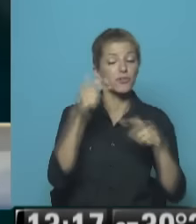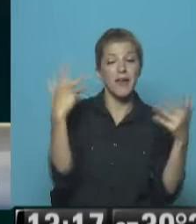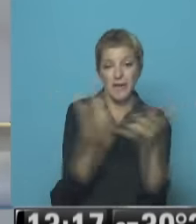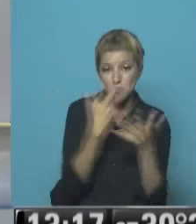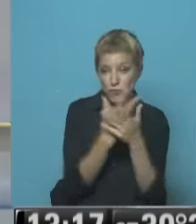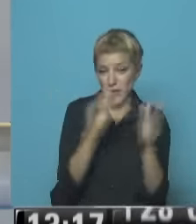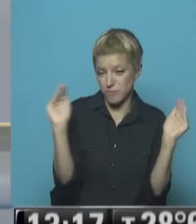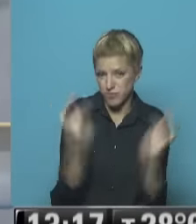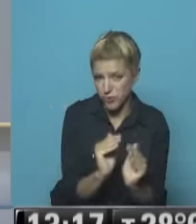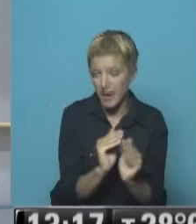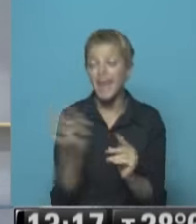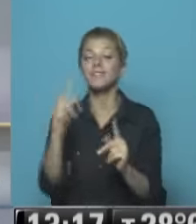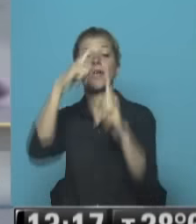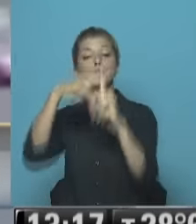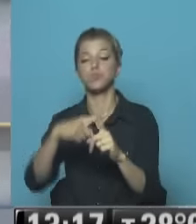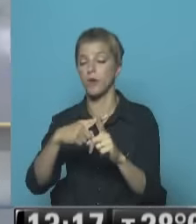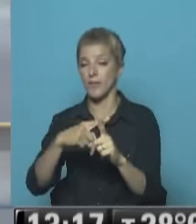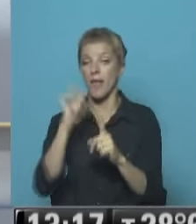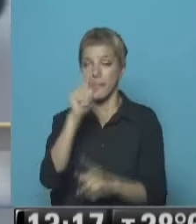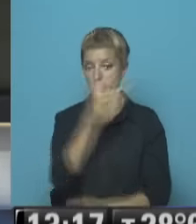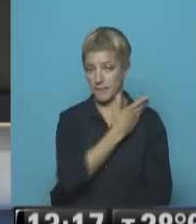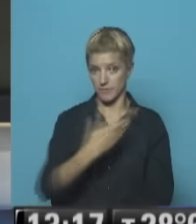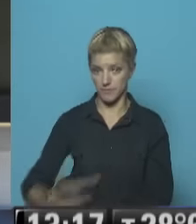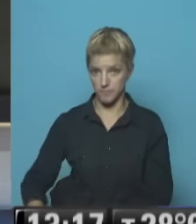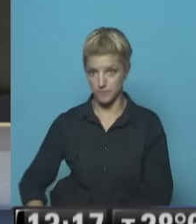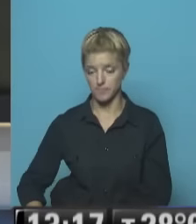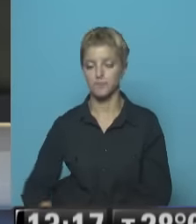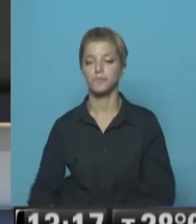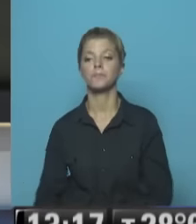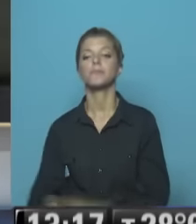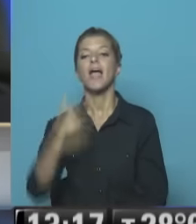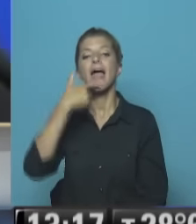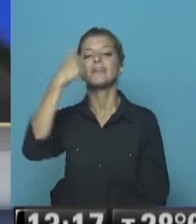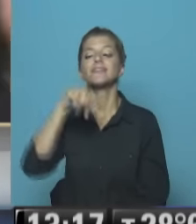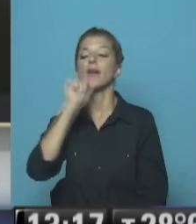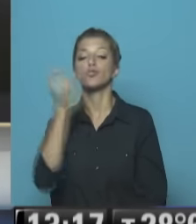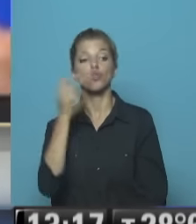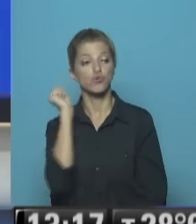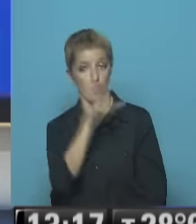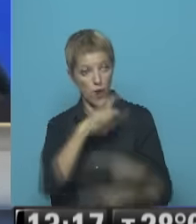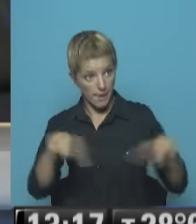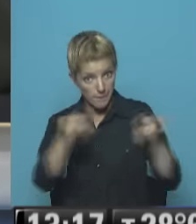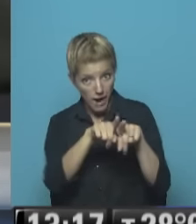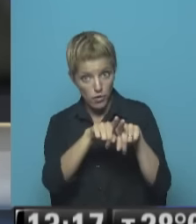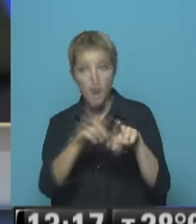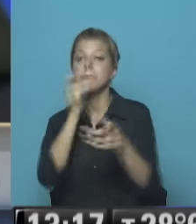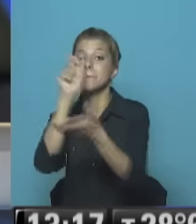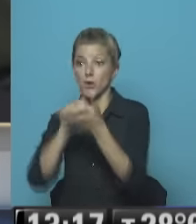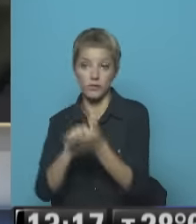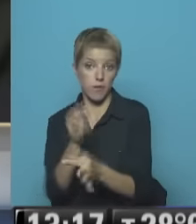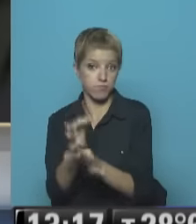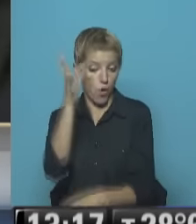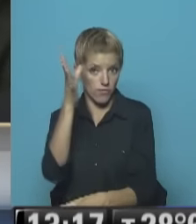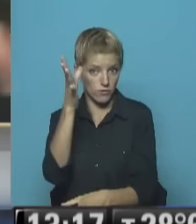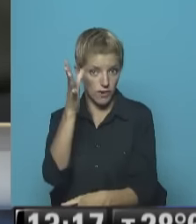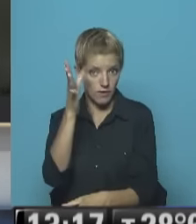víctimas. Es la ecuación movilizadora del mandatario. Enrique Santos, el hermano del presidente, periodista de profesión,